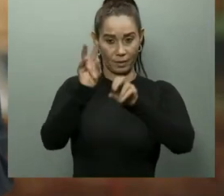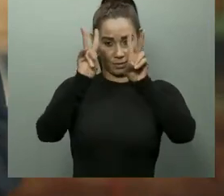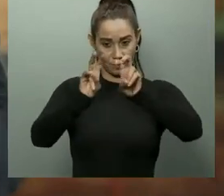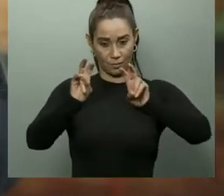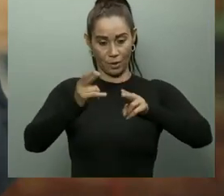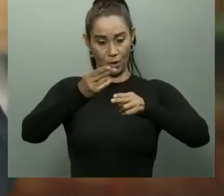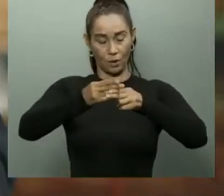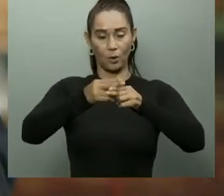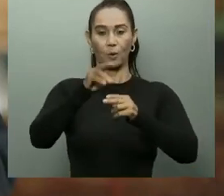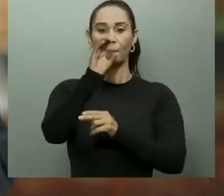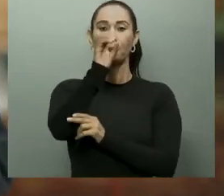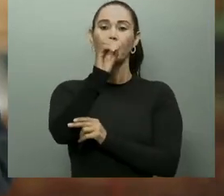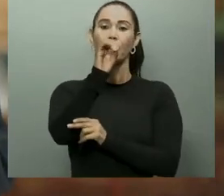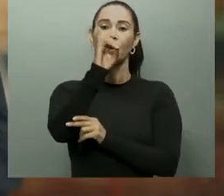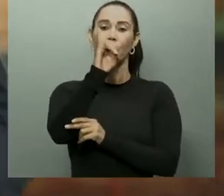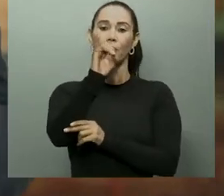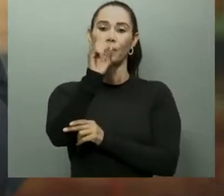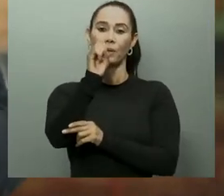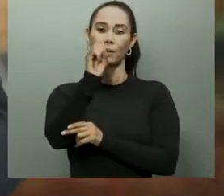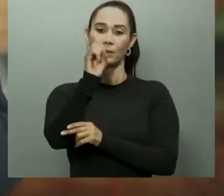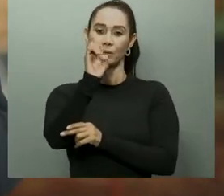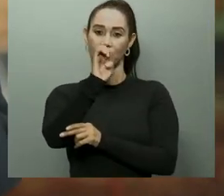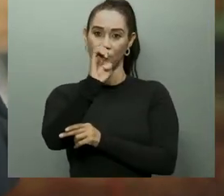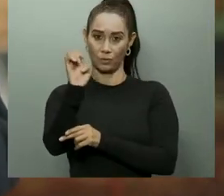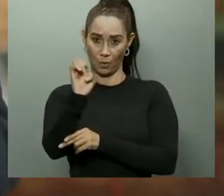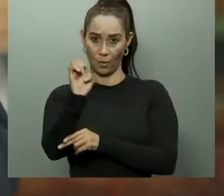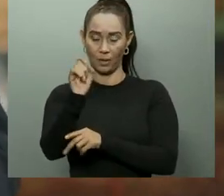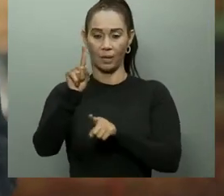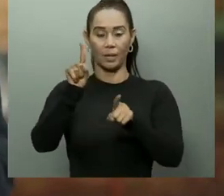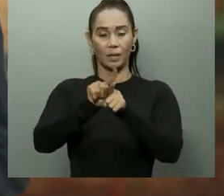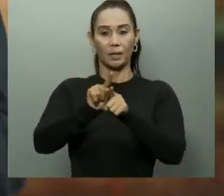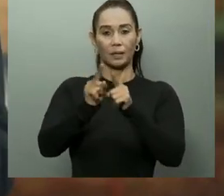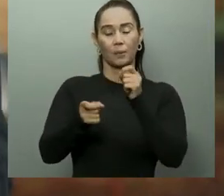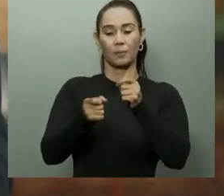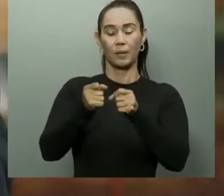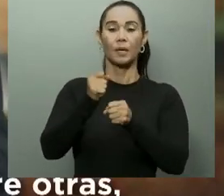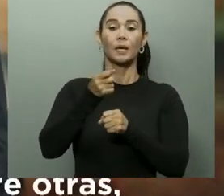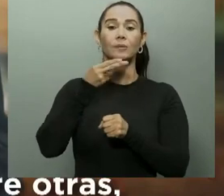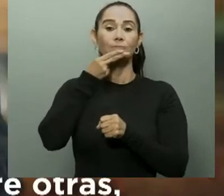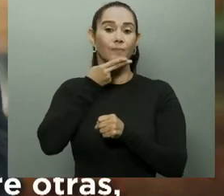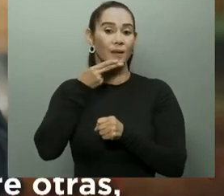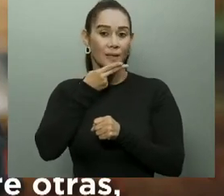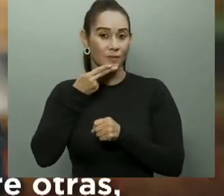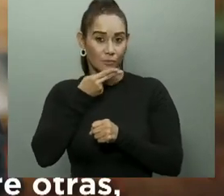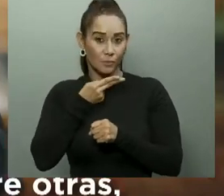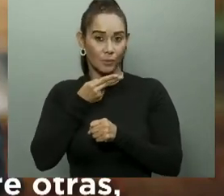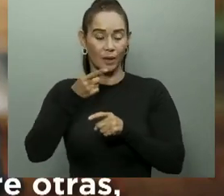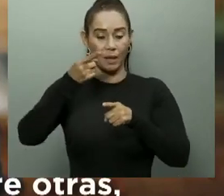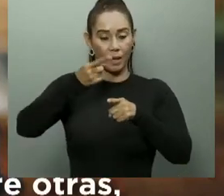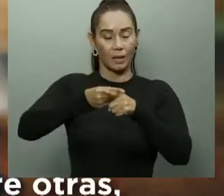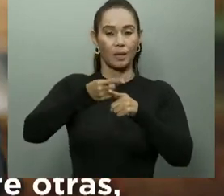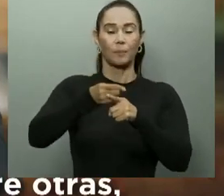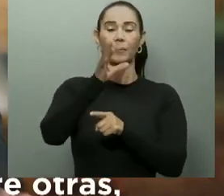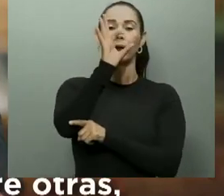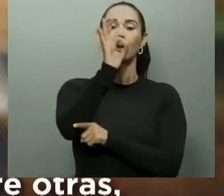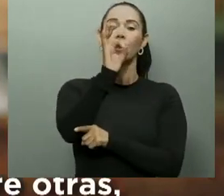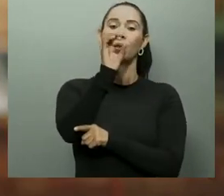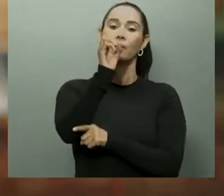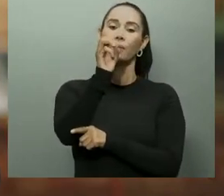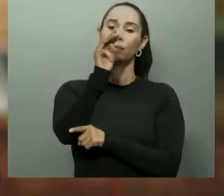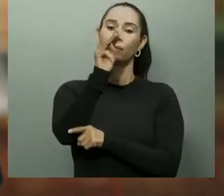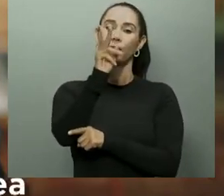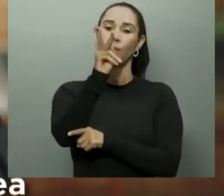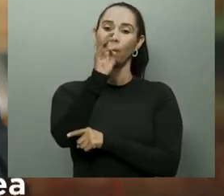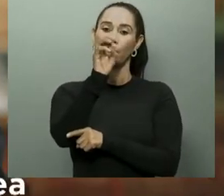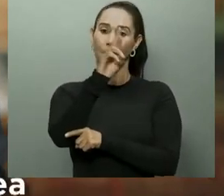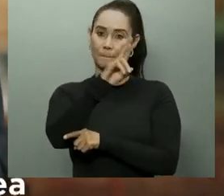OISOI, el Consejo Estatal del Azúcar, la CDEE, FOMPER, o la fusión de la DIAPE y el DICOM, entre otras.